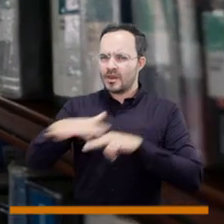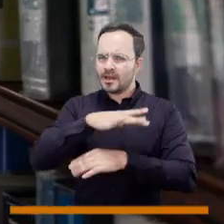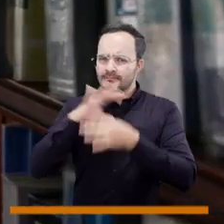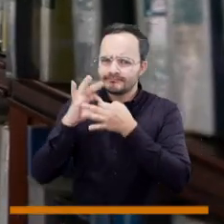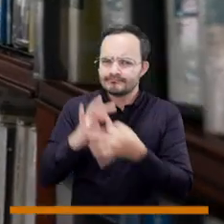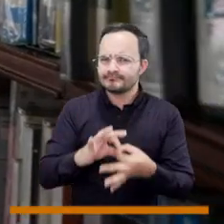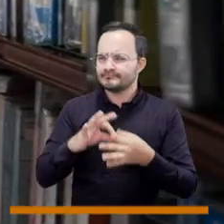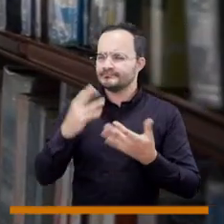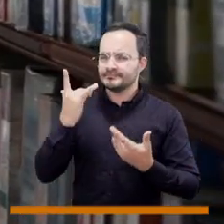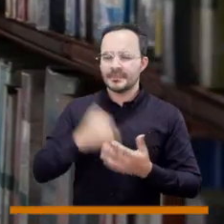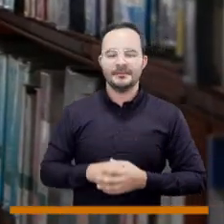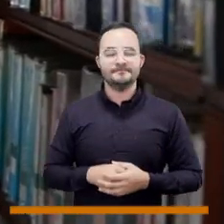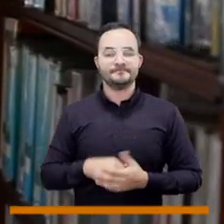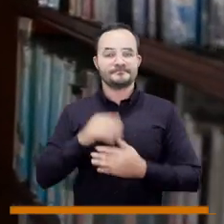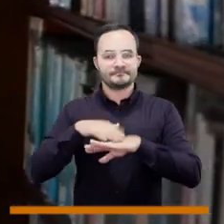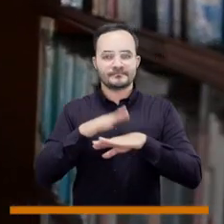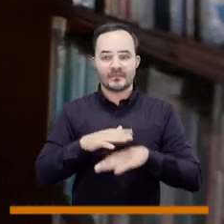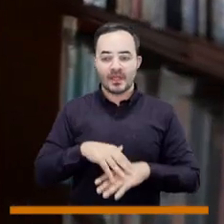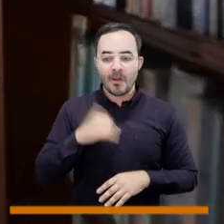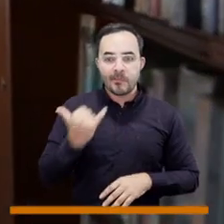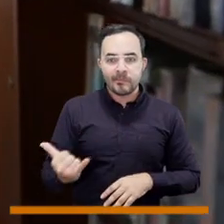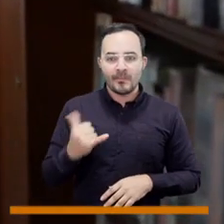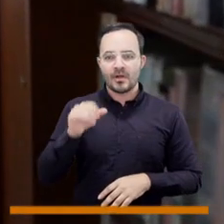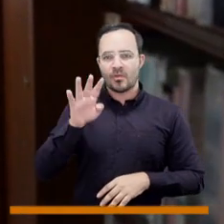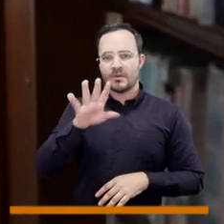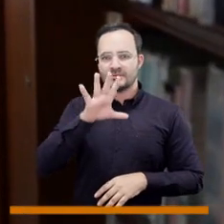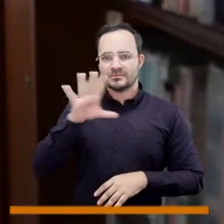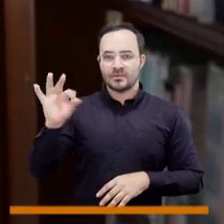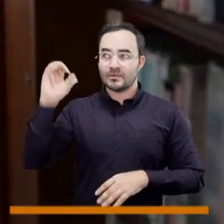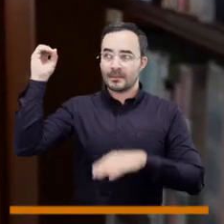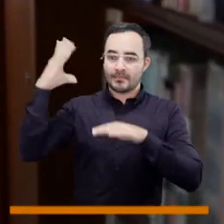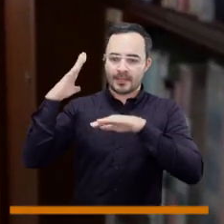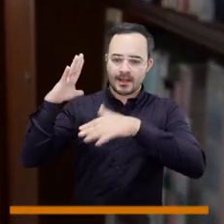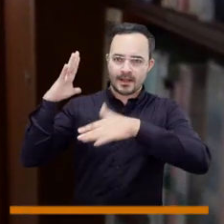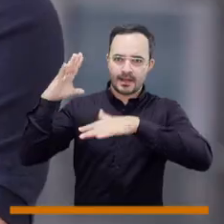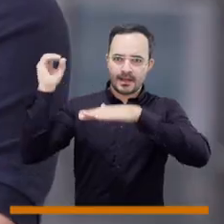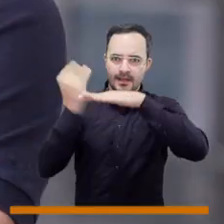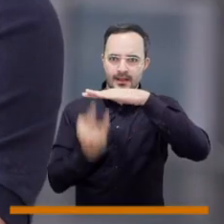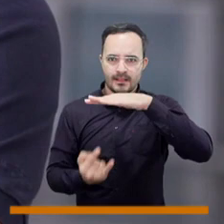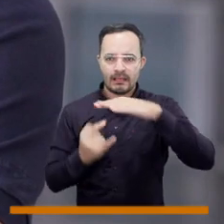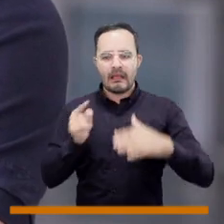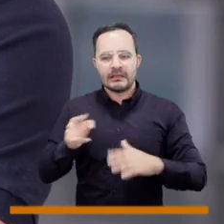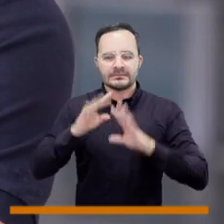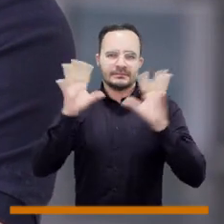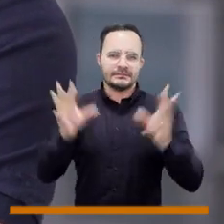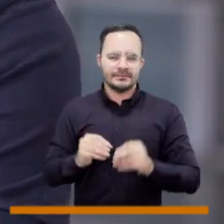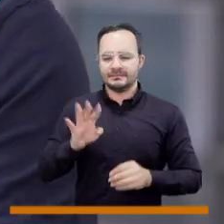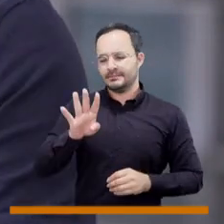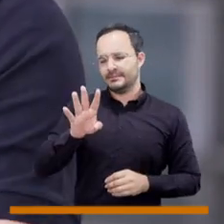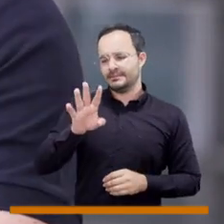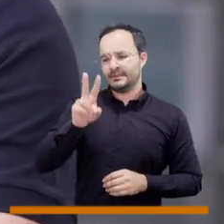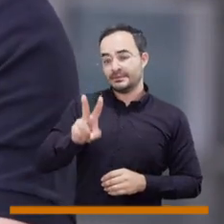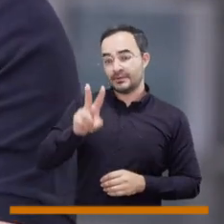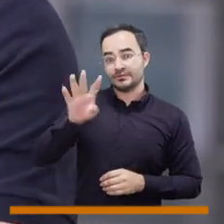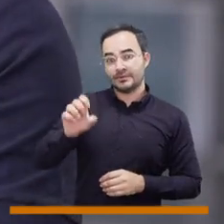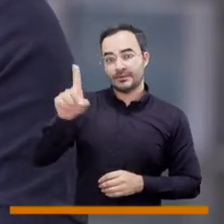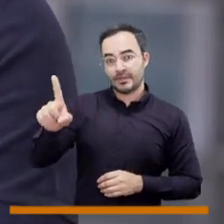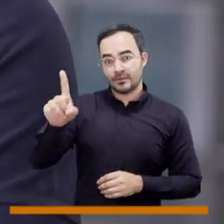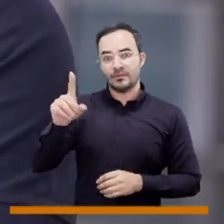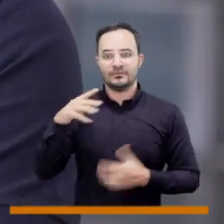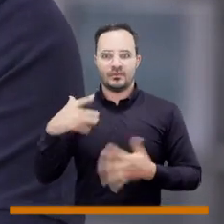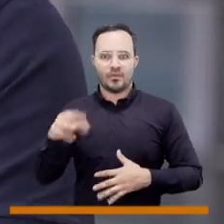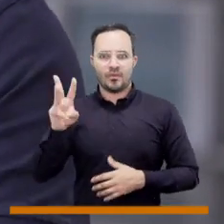tema, tenemos 450 paneles solares, que esto equivale a 291 megavatios, que finalmente